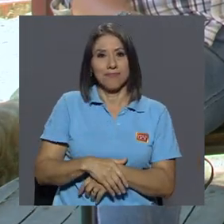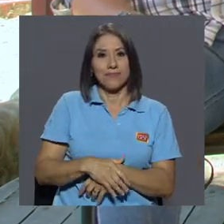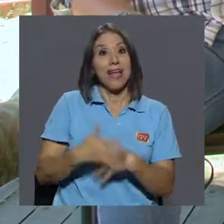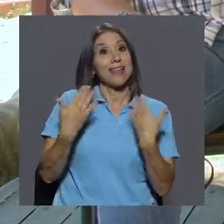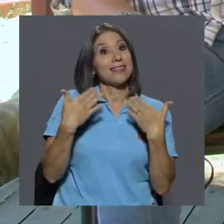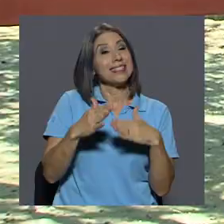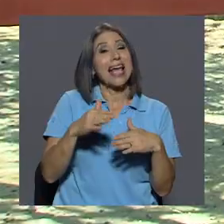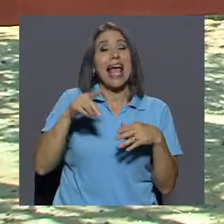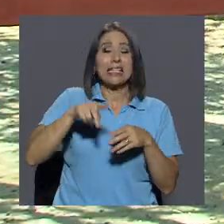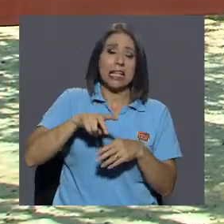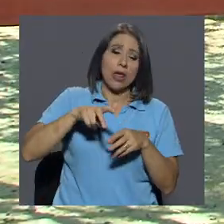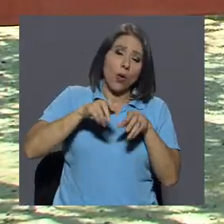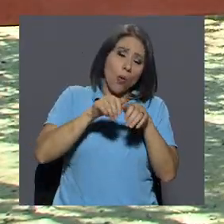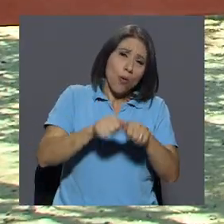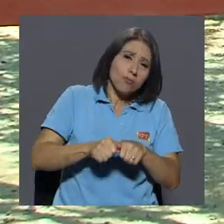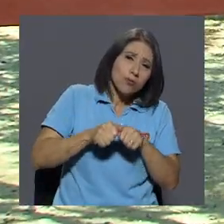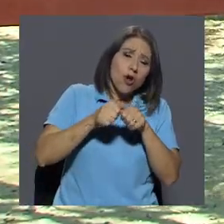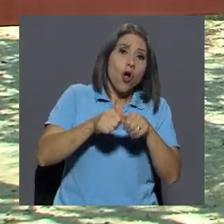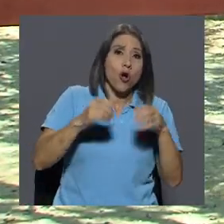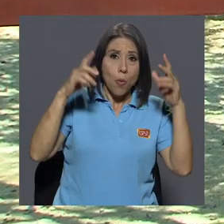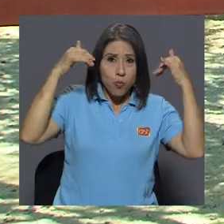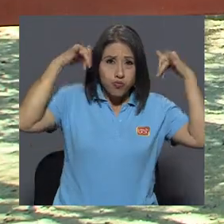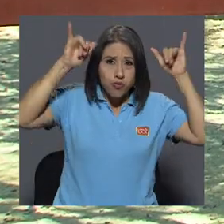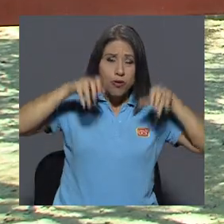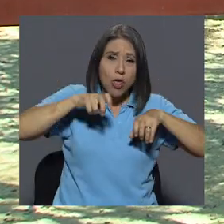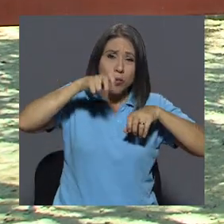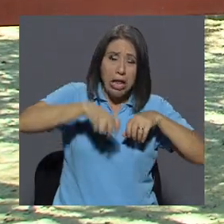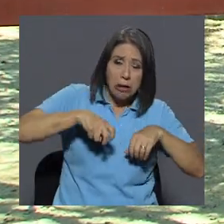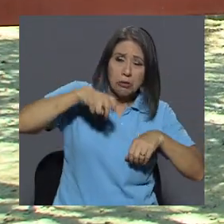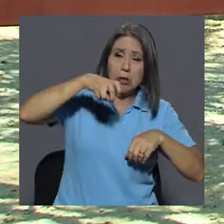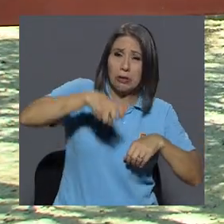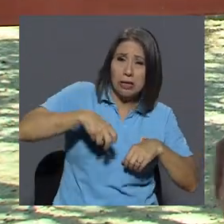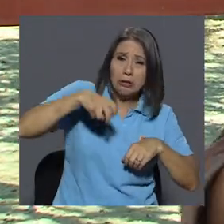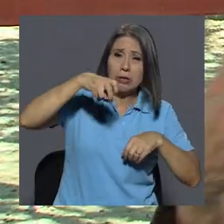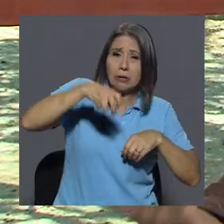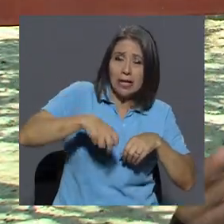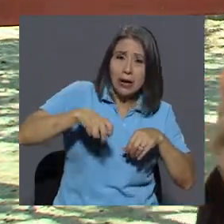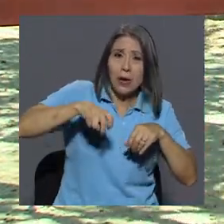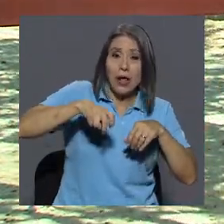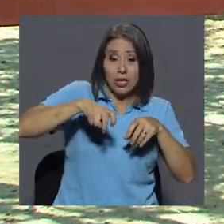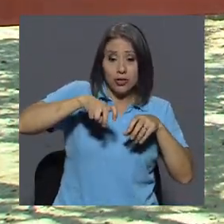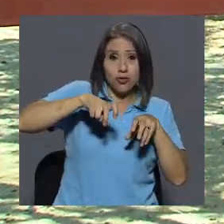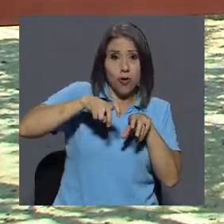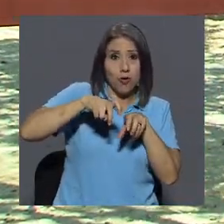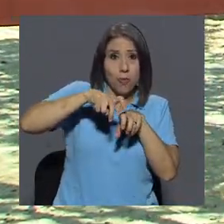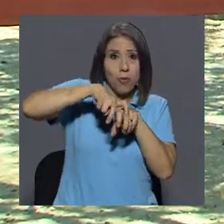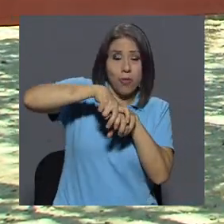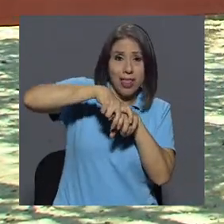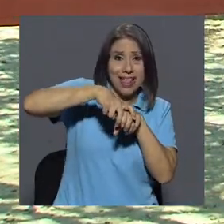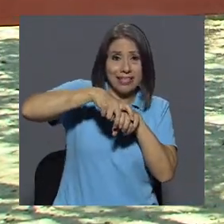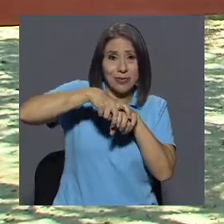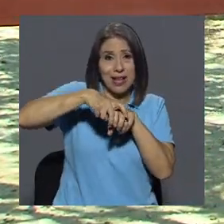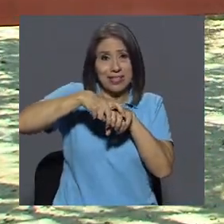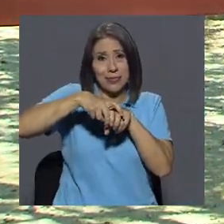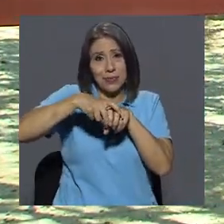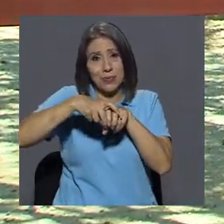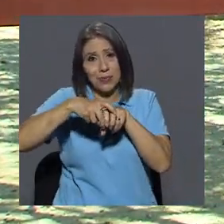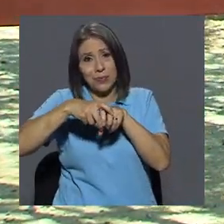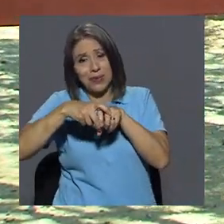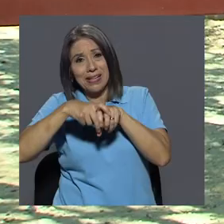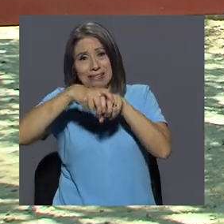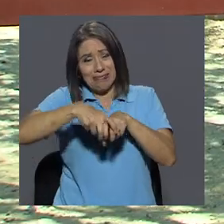y redondero y redondero. Las espuelas eran corredizas y se me iban corriendo y corriendo y corriendo. Cuando eso sucede,